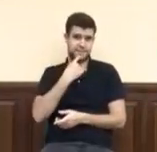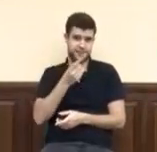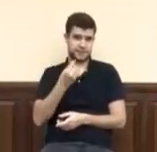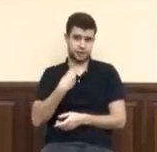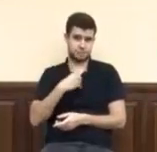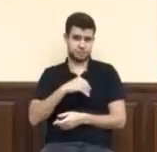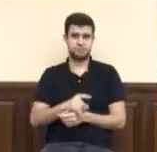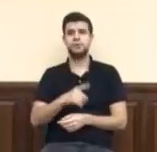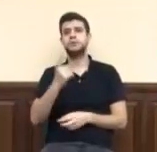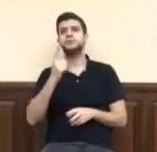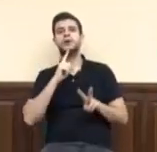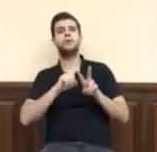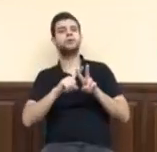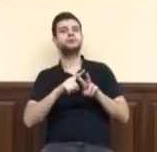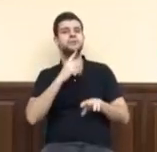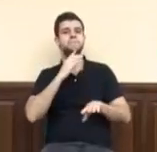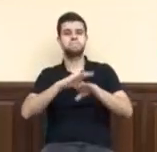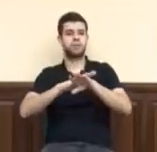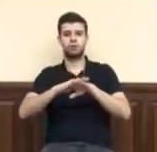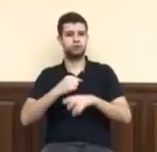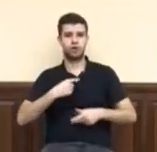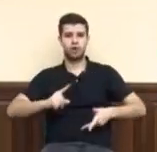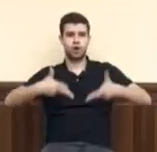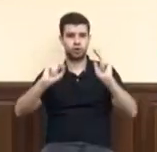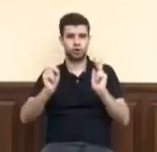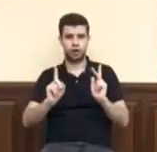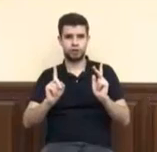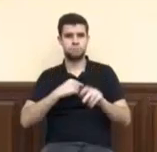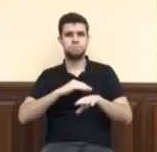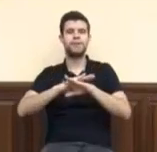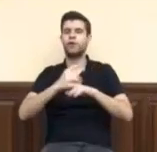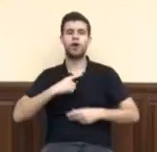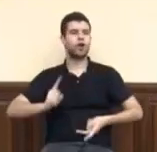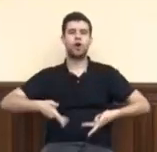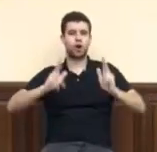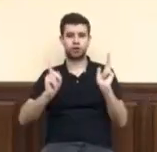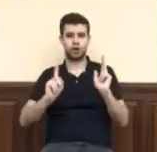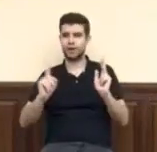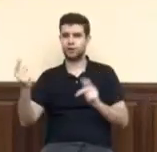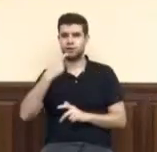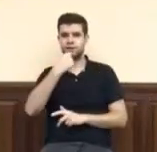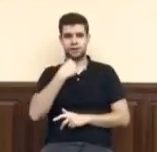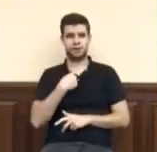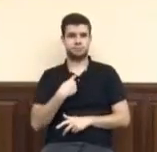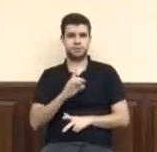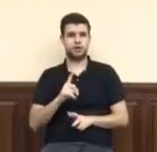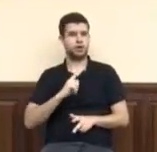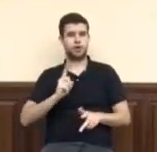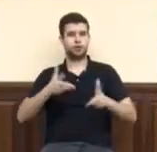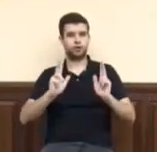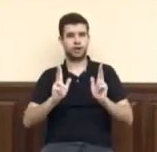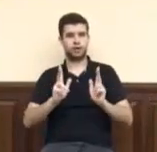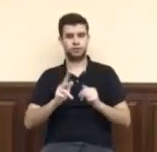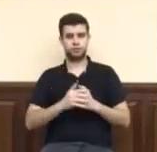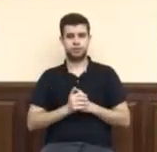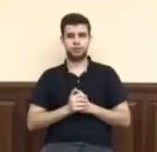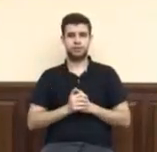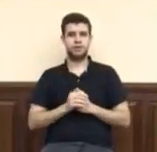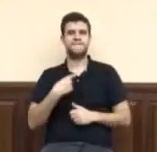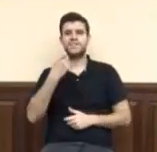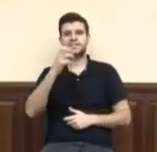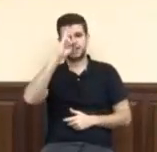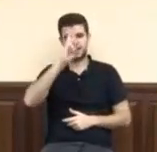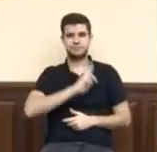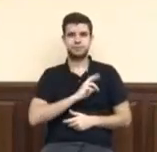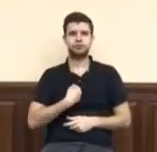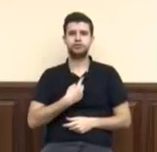Esto no lo tolero. Un momento. O sea, es que es una falta de respeto. Está en el uso de la palabra. O sea, el uso de la palabra es insultar. A usted no le ha insultado para nada. Perder el respeto. Yo